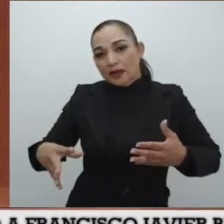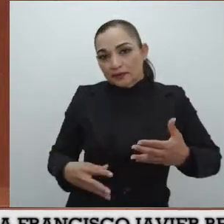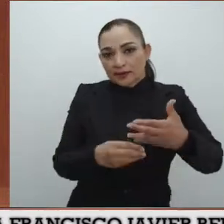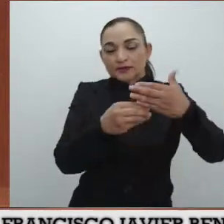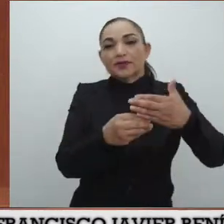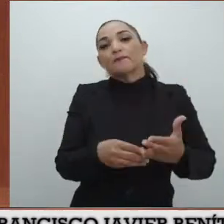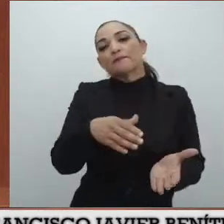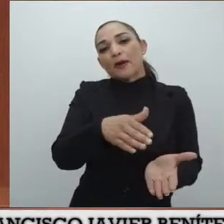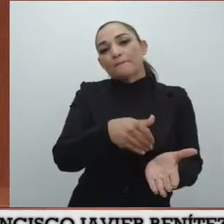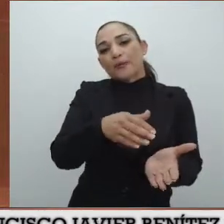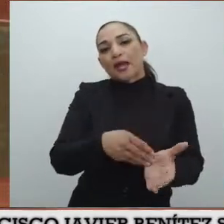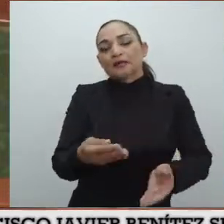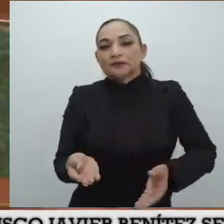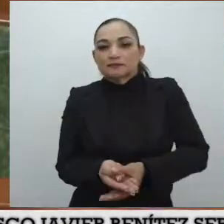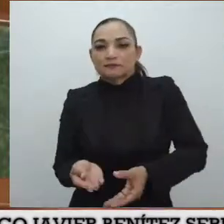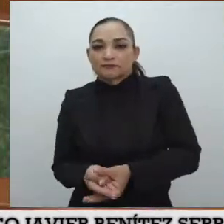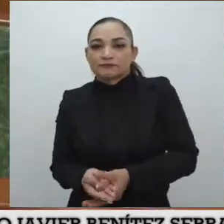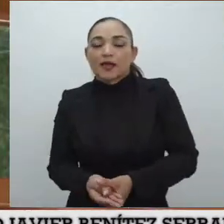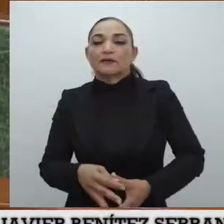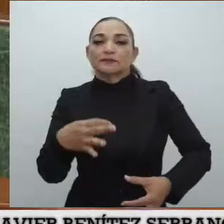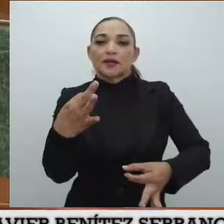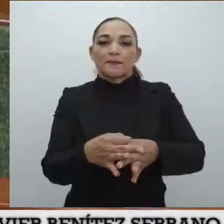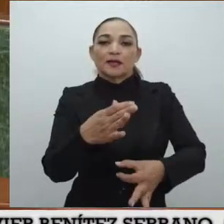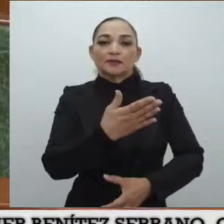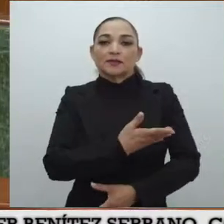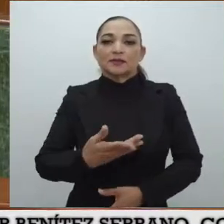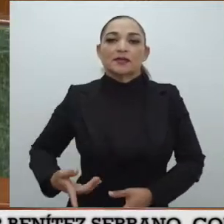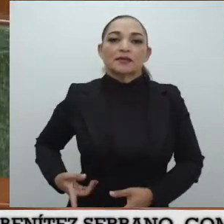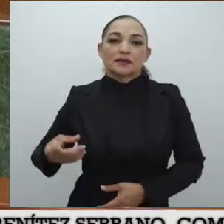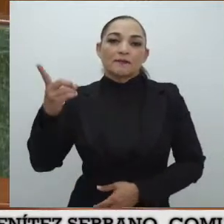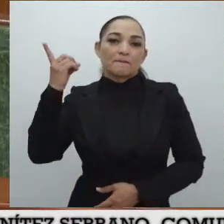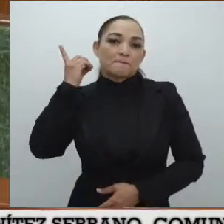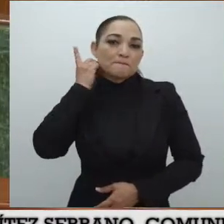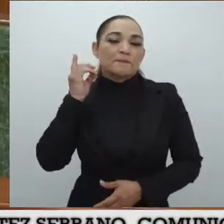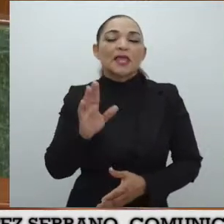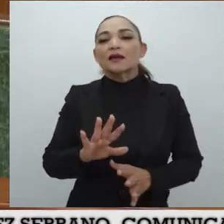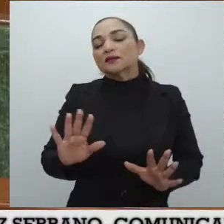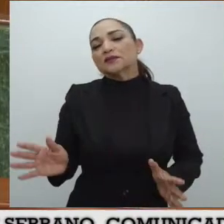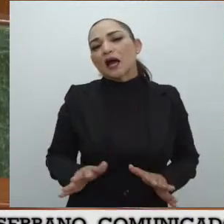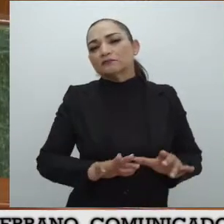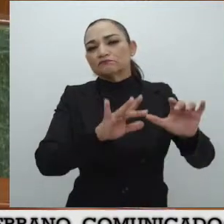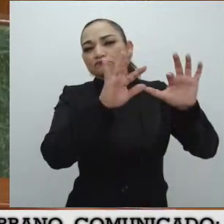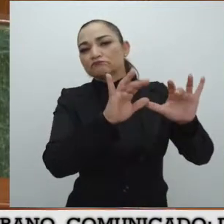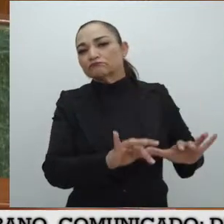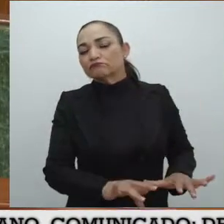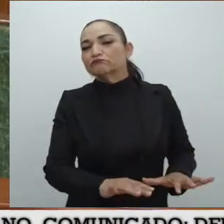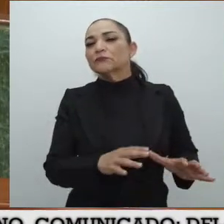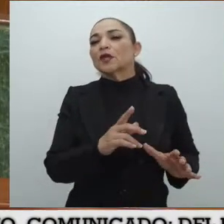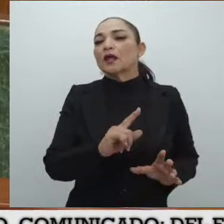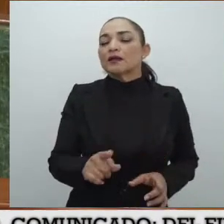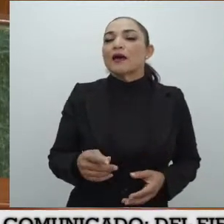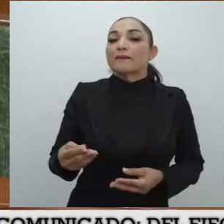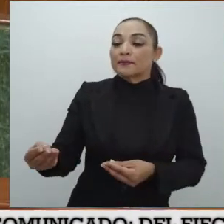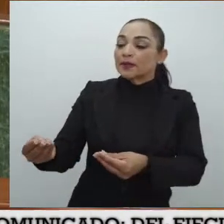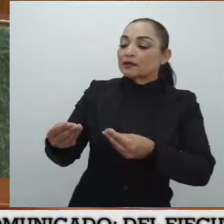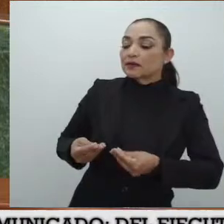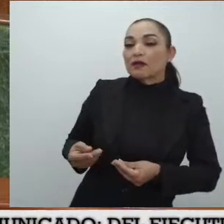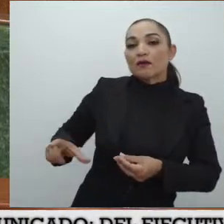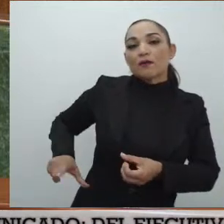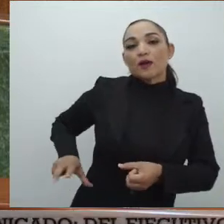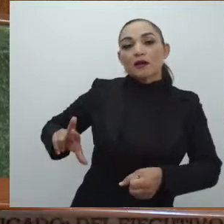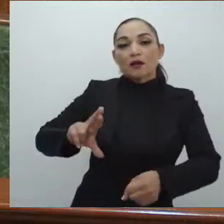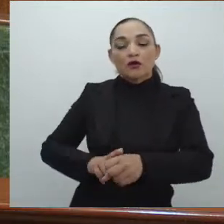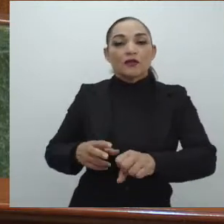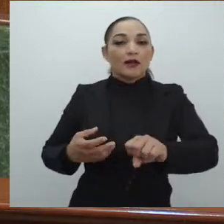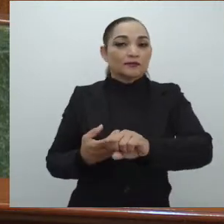diputado presidente. Gracias, diputada secretaria. Habiendo escuchado la lectura del documento enviado por el Ejecutivo del Estado con